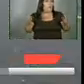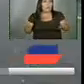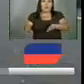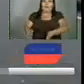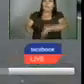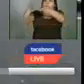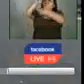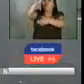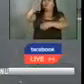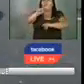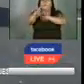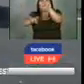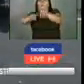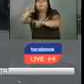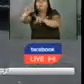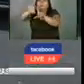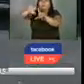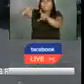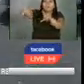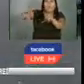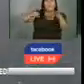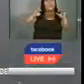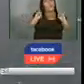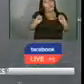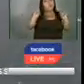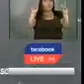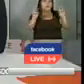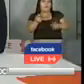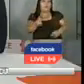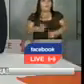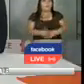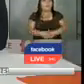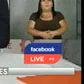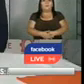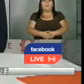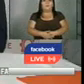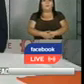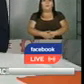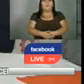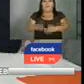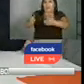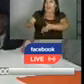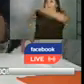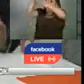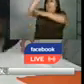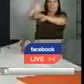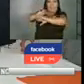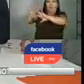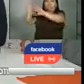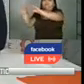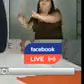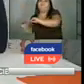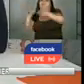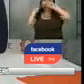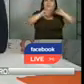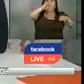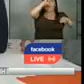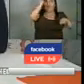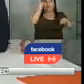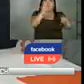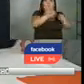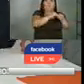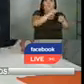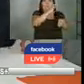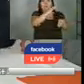al seguimiento de resultados sociales y económicos del país. Eliminar la Digestic y pasar el funcionamiento al Banco Central,